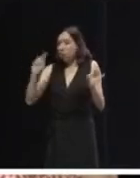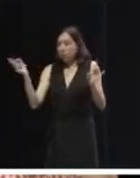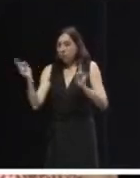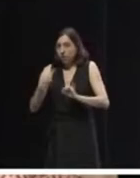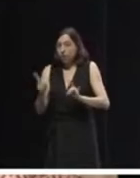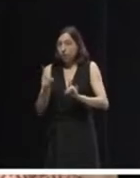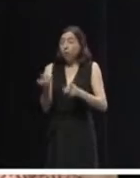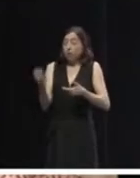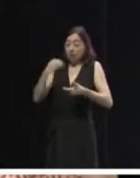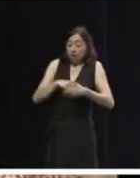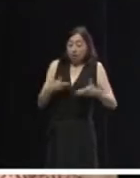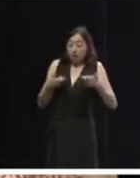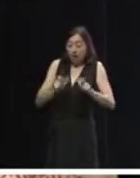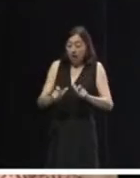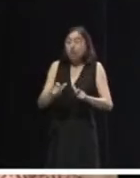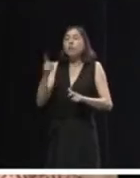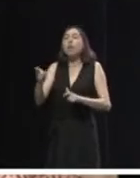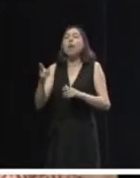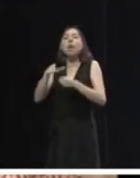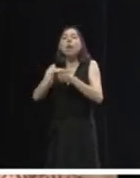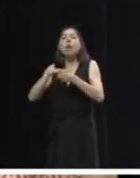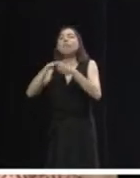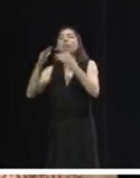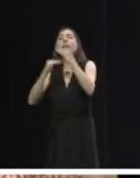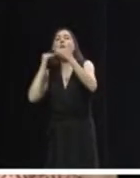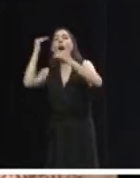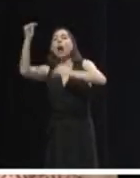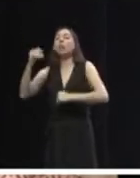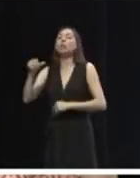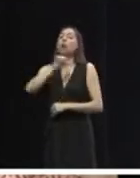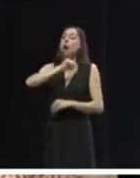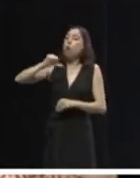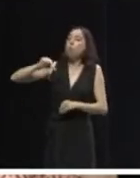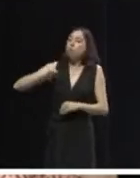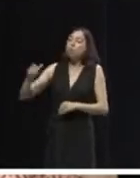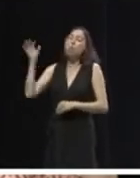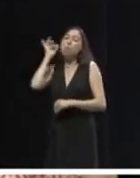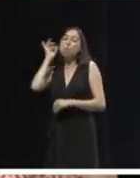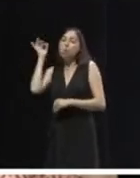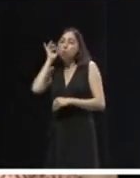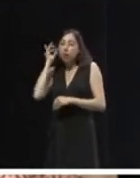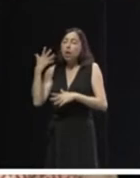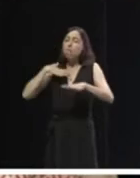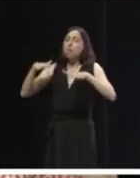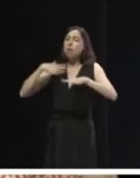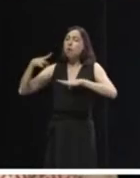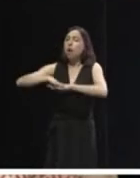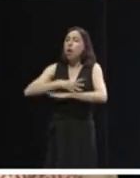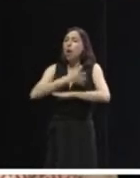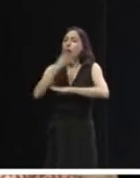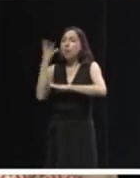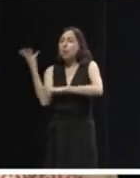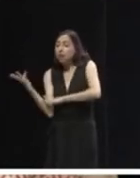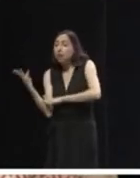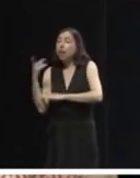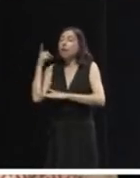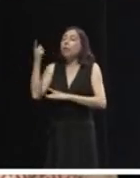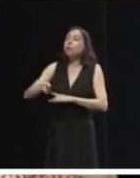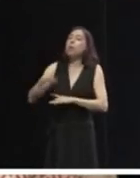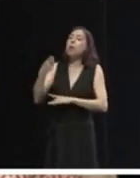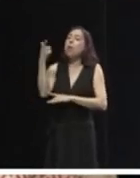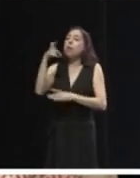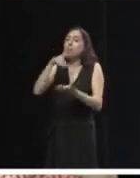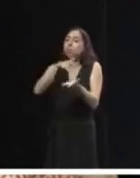a una clase, la de los barrios hartos, la de los autónomos y mujeres, la del movimiento LGTBI, la de los despedidos